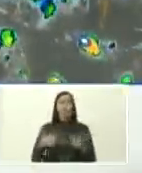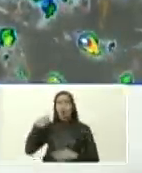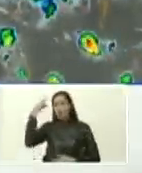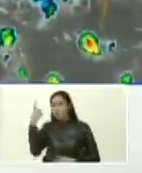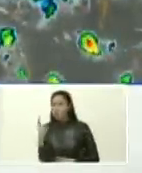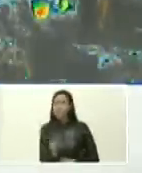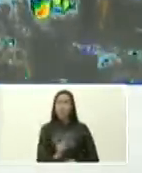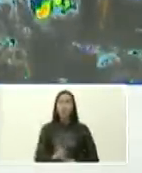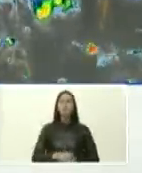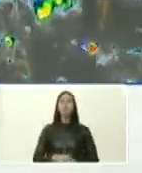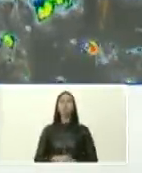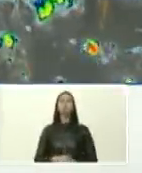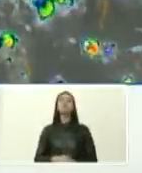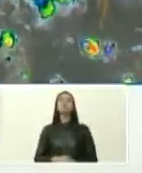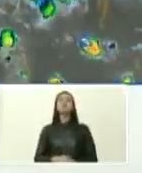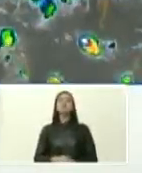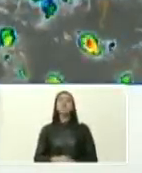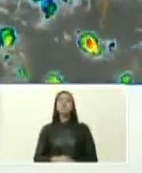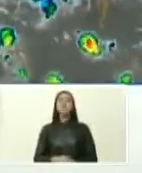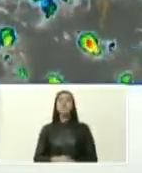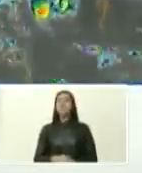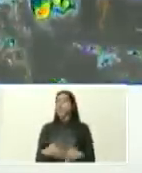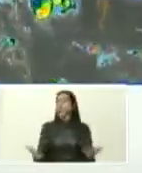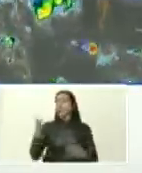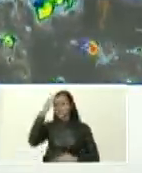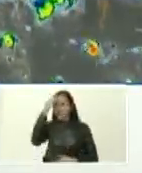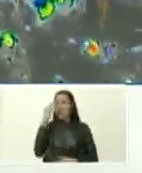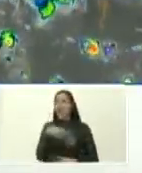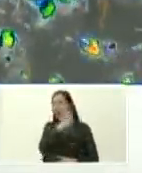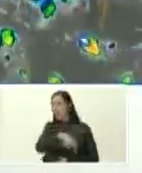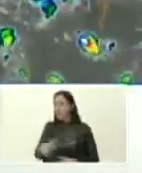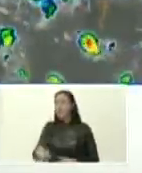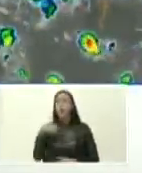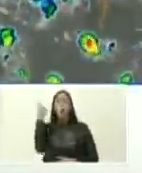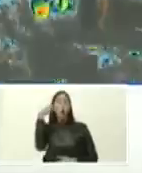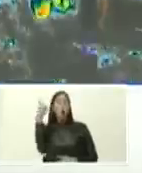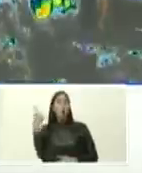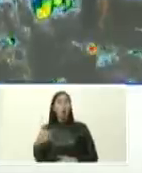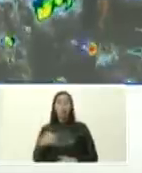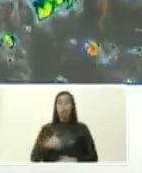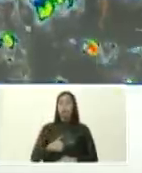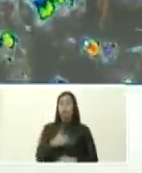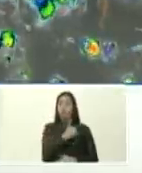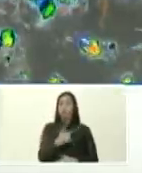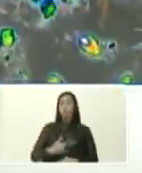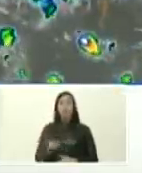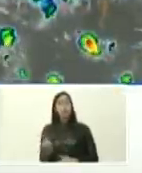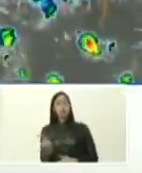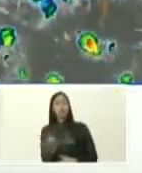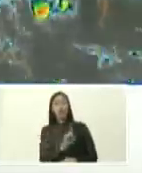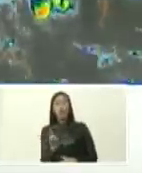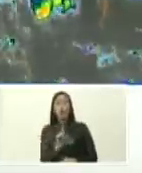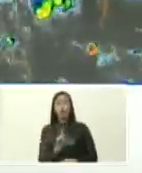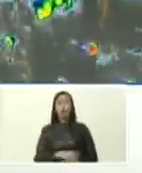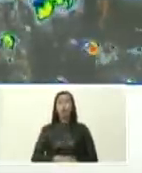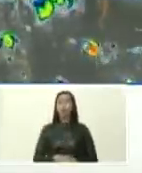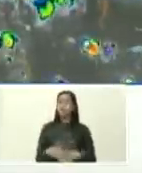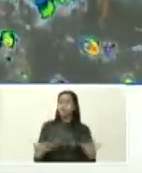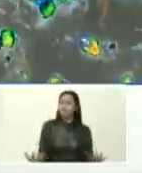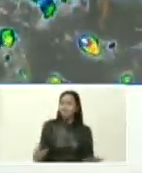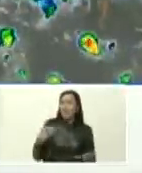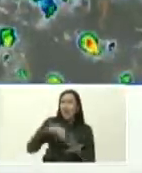pues. ¿Ah? Ustedes saben quiénes son los locos, ¿no? No soy precisamente yo. ¿Cómo es que dice la